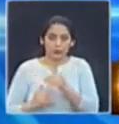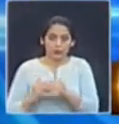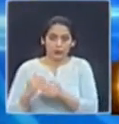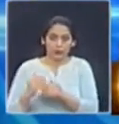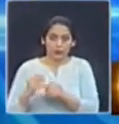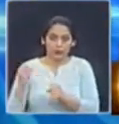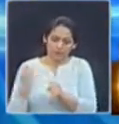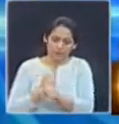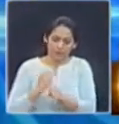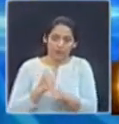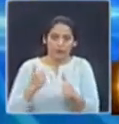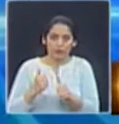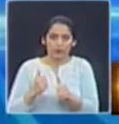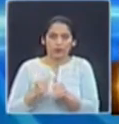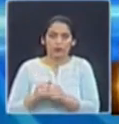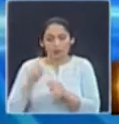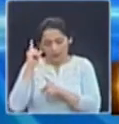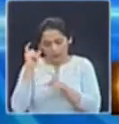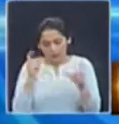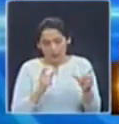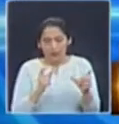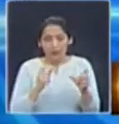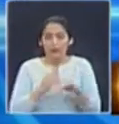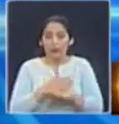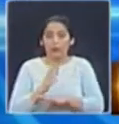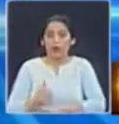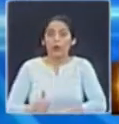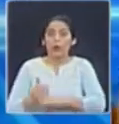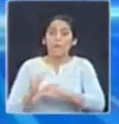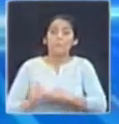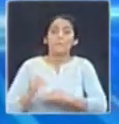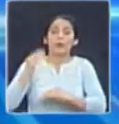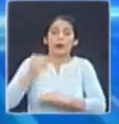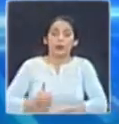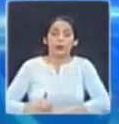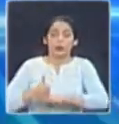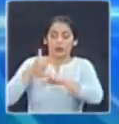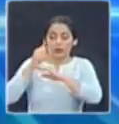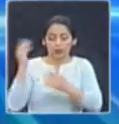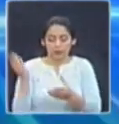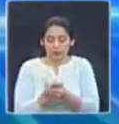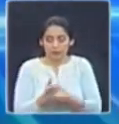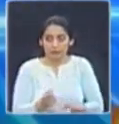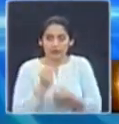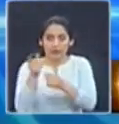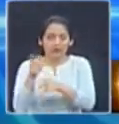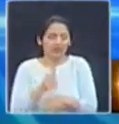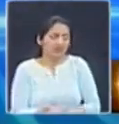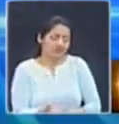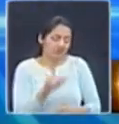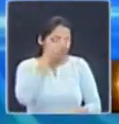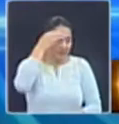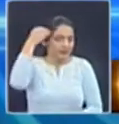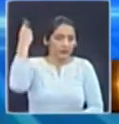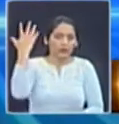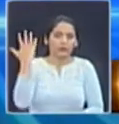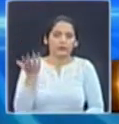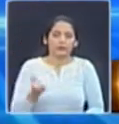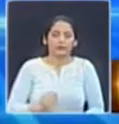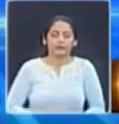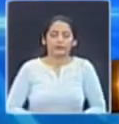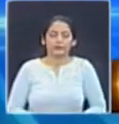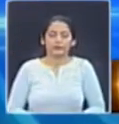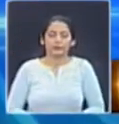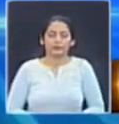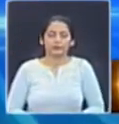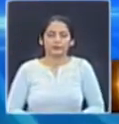arribita todo se queda en los escritorios. Ahora, Kaminska está relacionada con el tema de siendo como una empresa fiscalizadora en los casos de Tochi